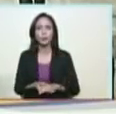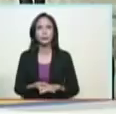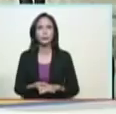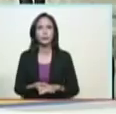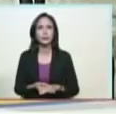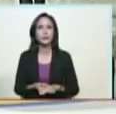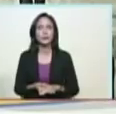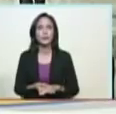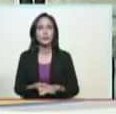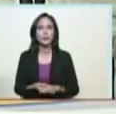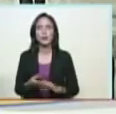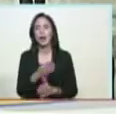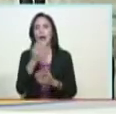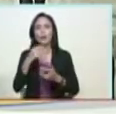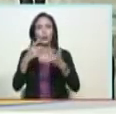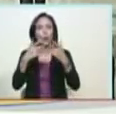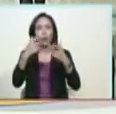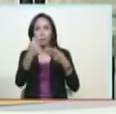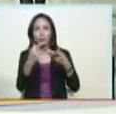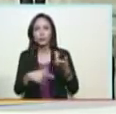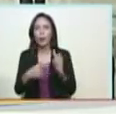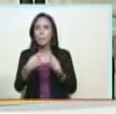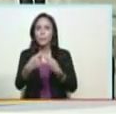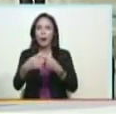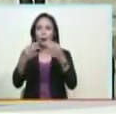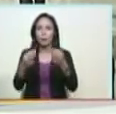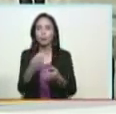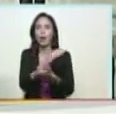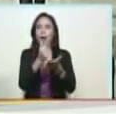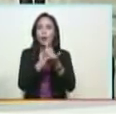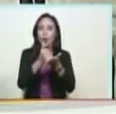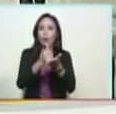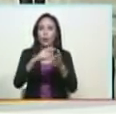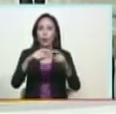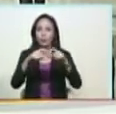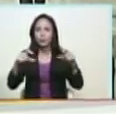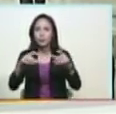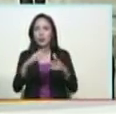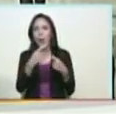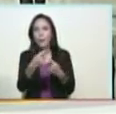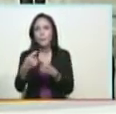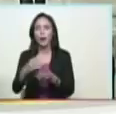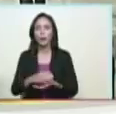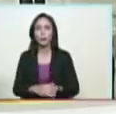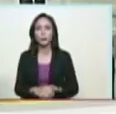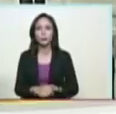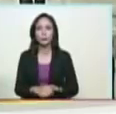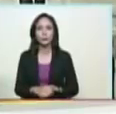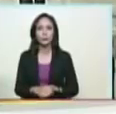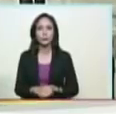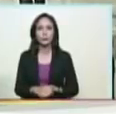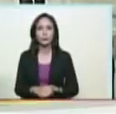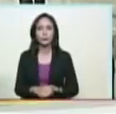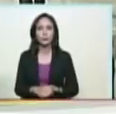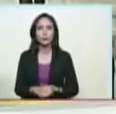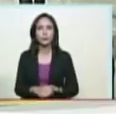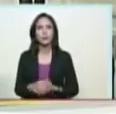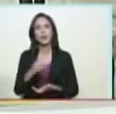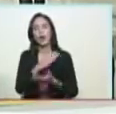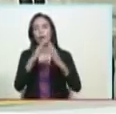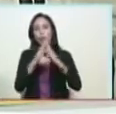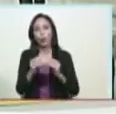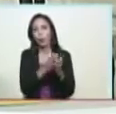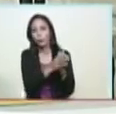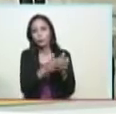productos manufacturados según los códigos arancelarios que deban emitirse en los